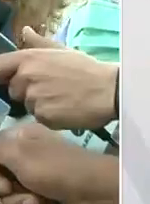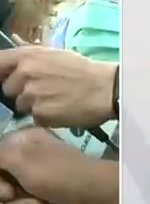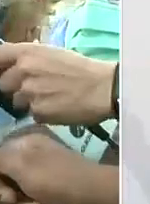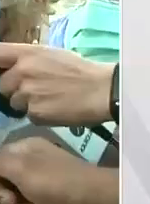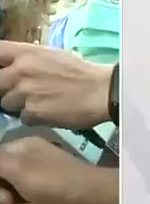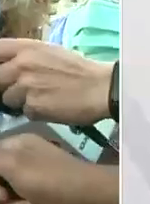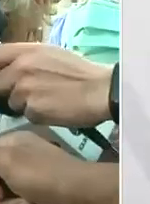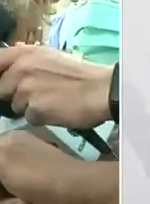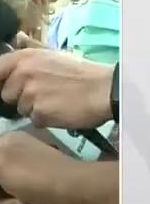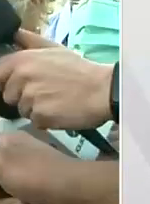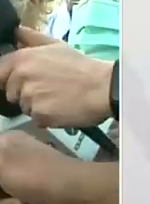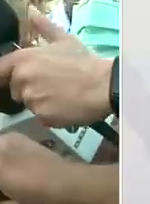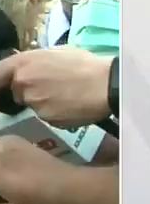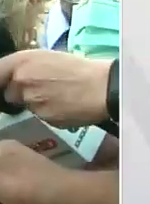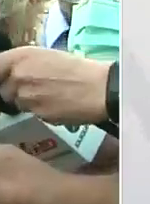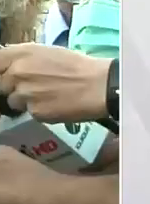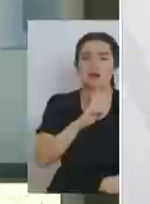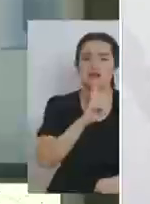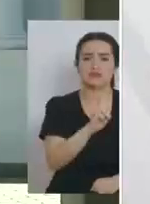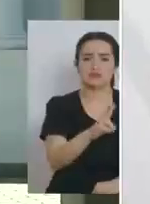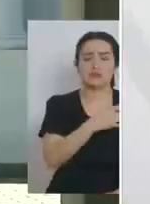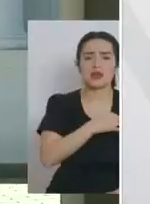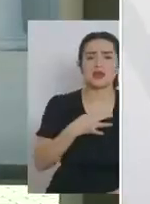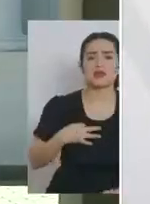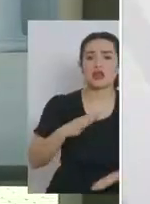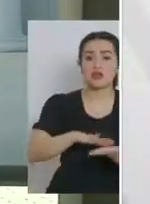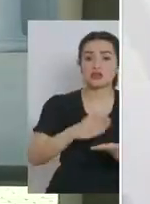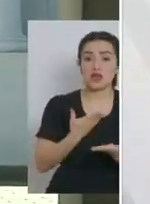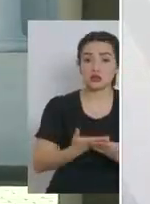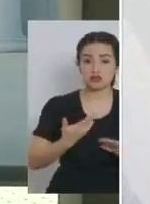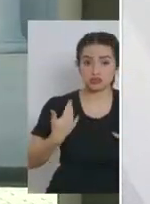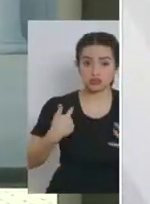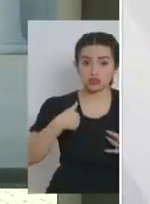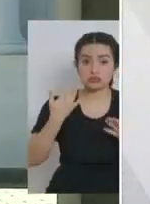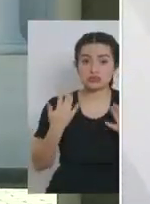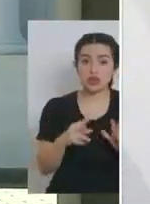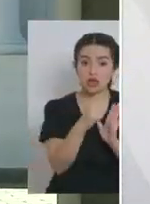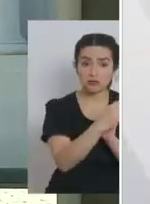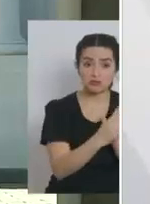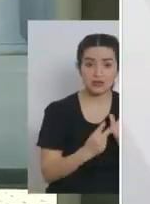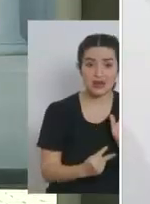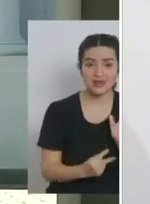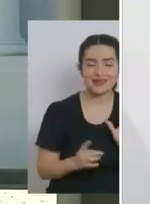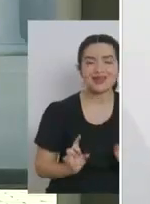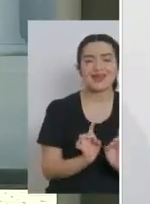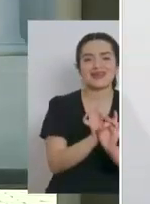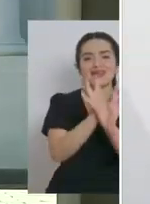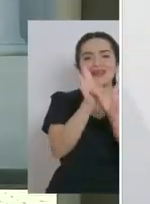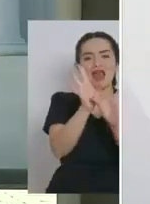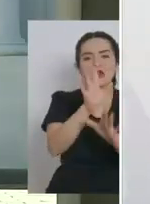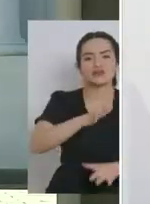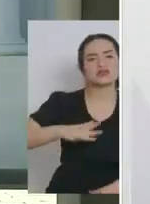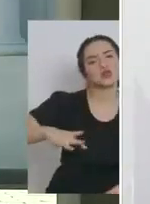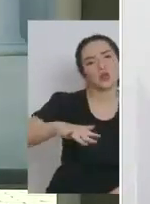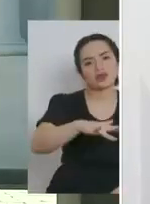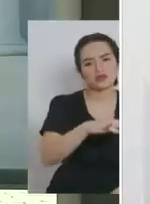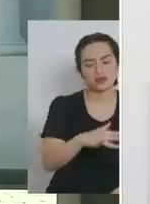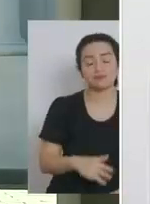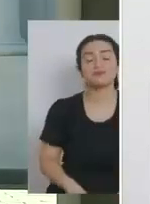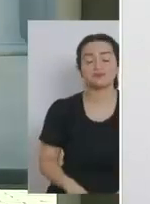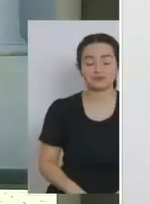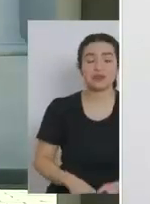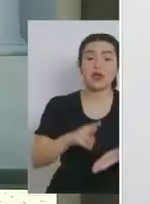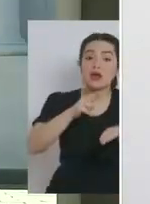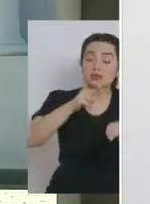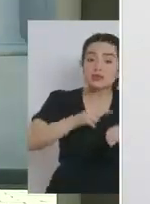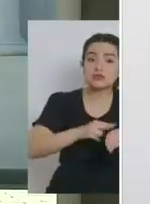y procedente es que se haga una investigación respecto de por qué Chile aumenta de, a ver, 120 mil